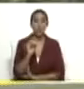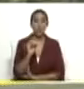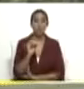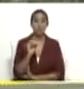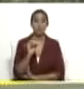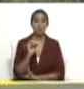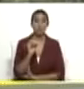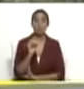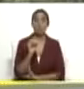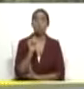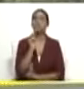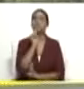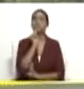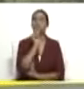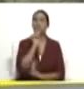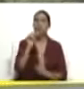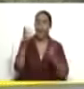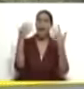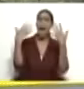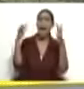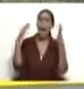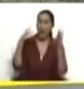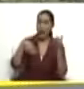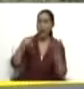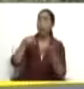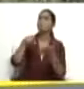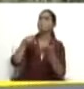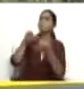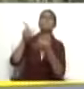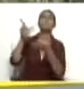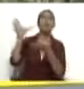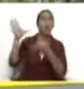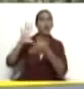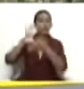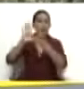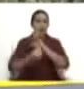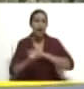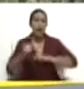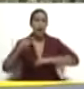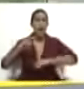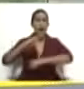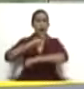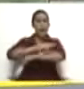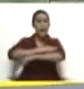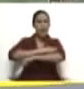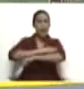¿Quiénes pidieron y aplaudieron que nos robaran el avión?